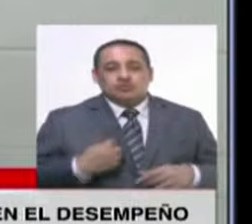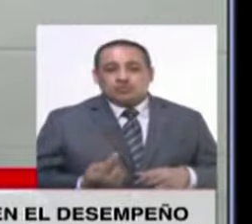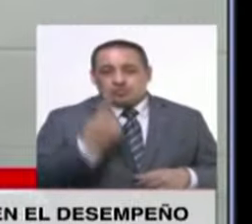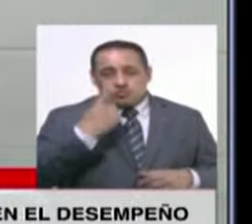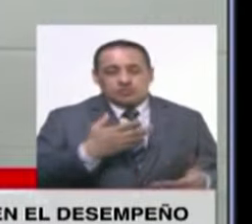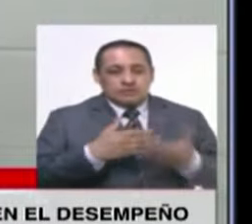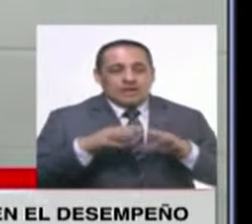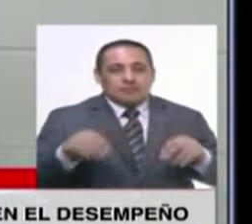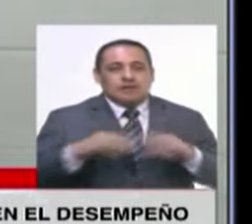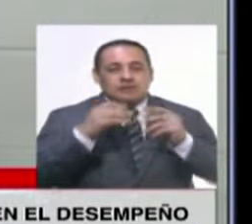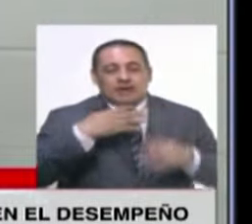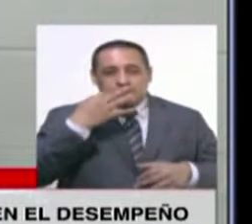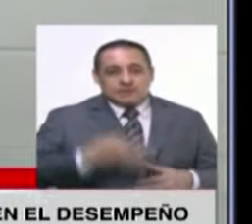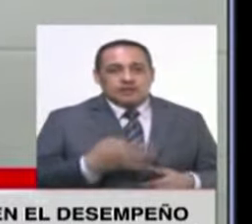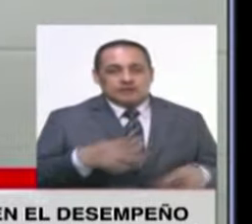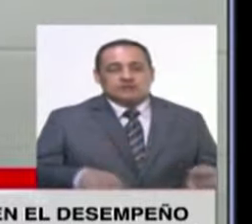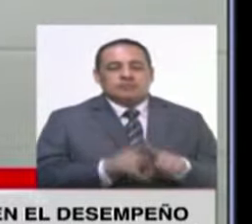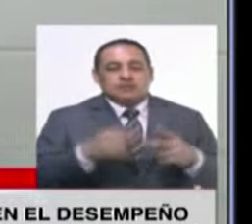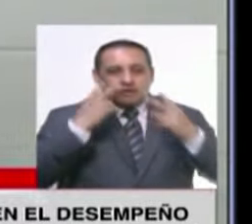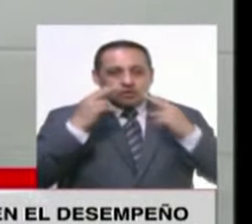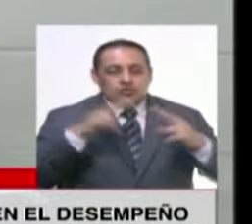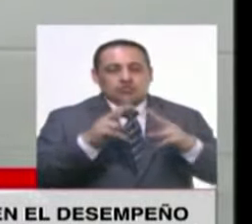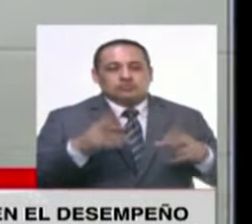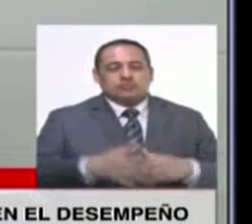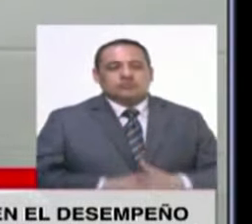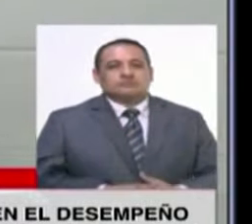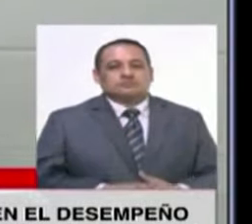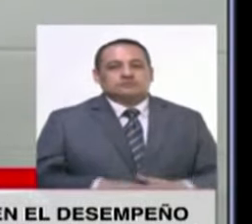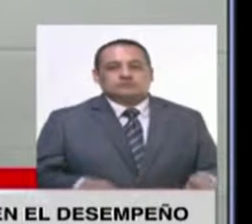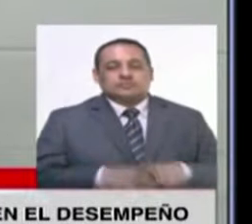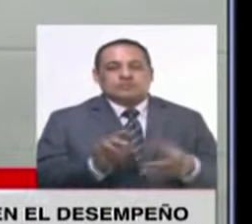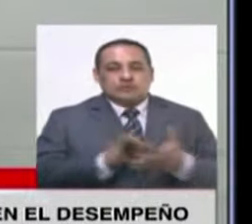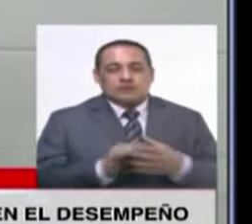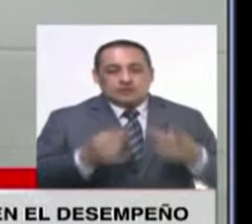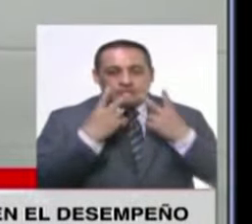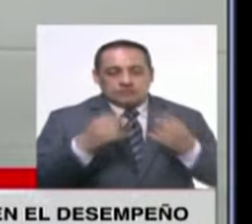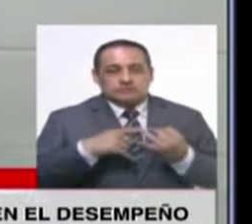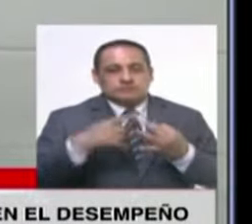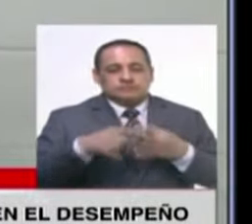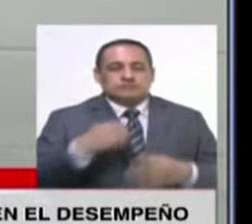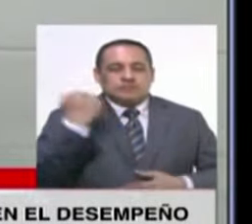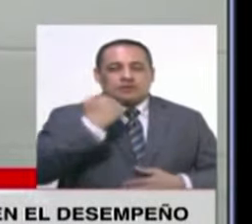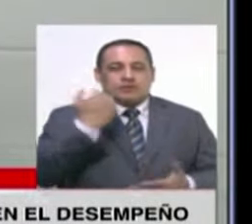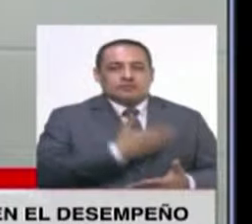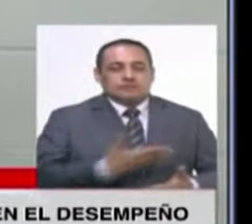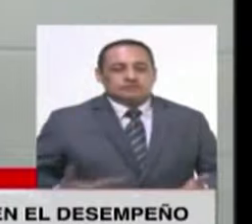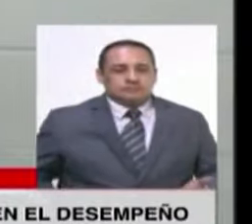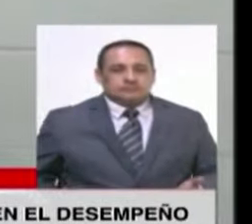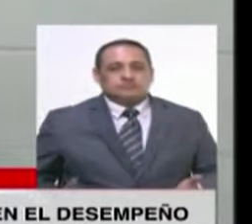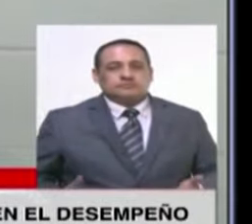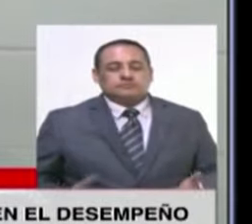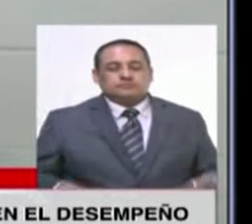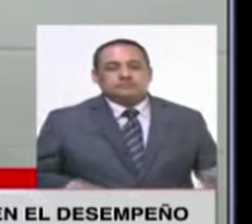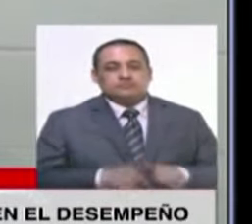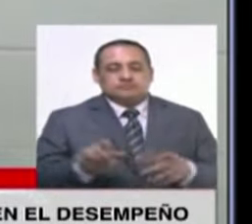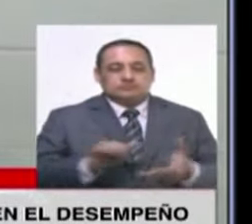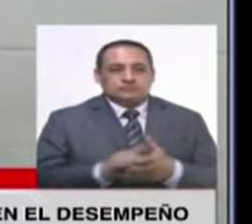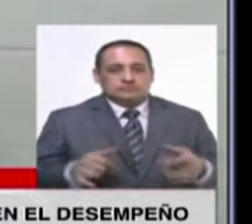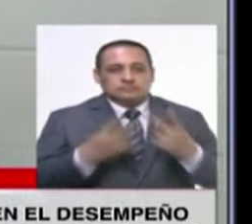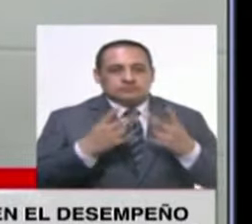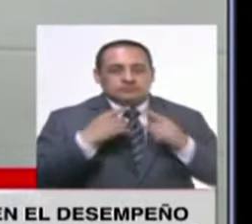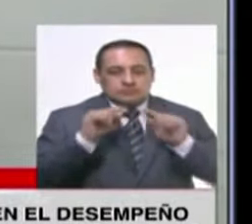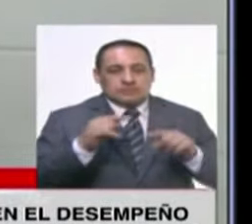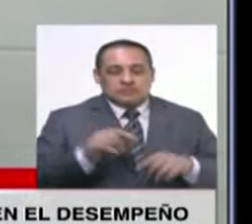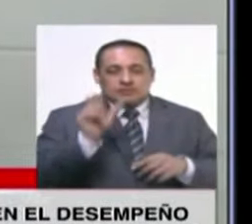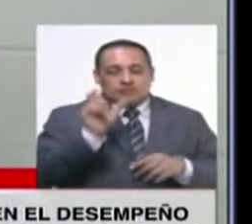que yo estoy hablando es la verdad, que lo conozco, que a través de él se ganaron las elecciones presidenciales, ¿no? Y que